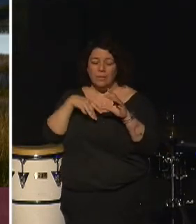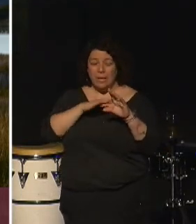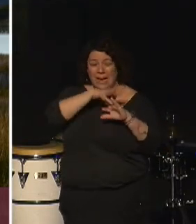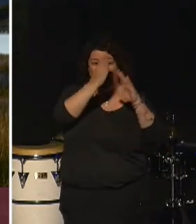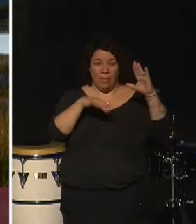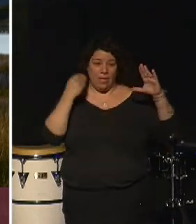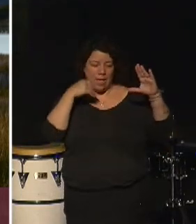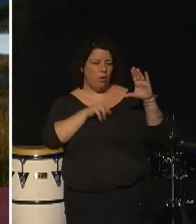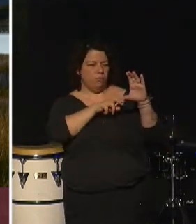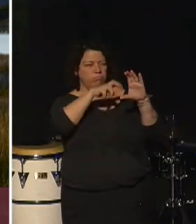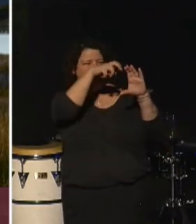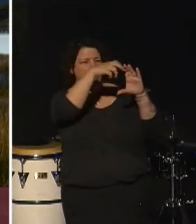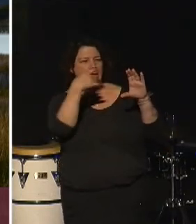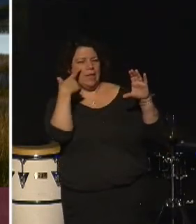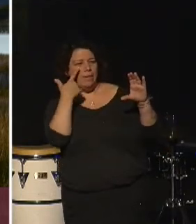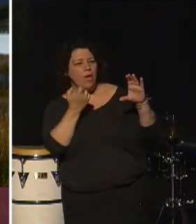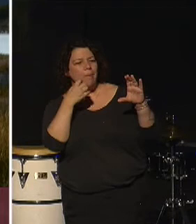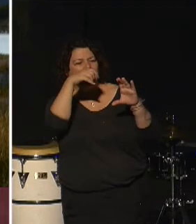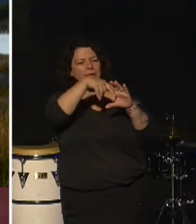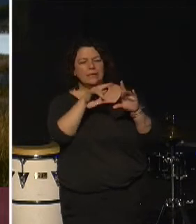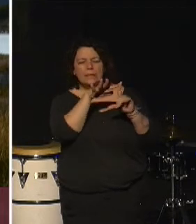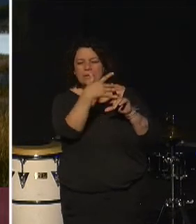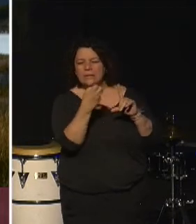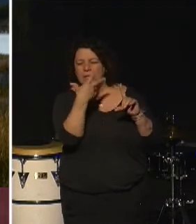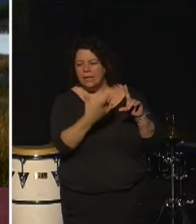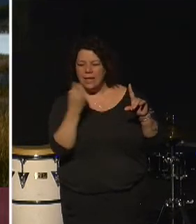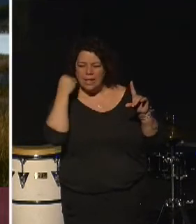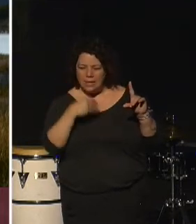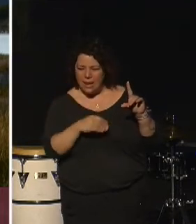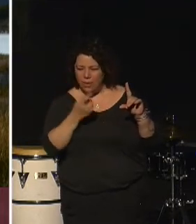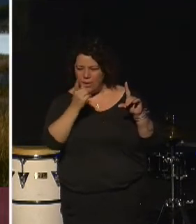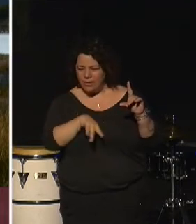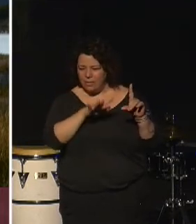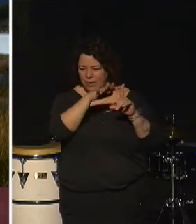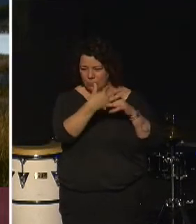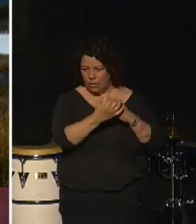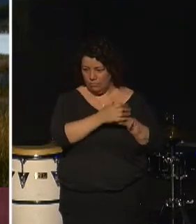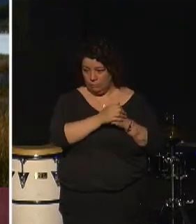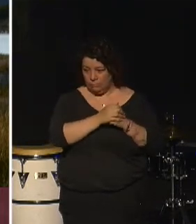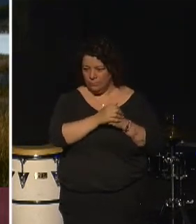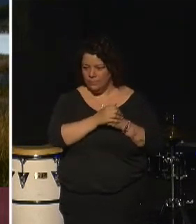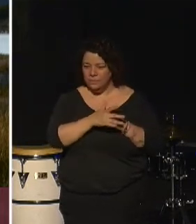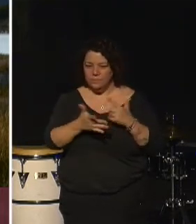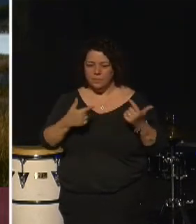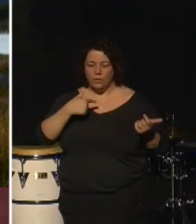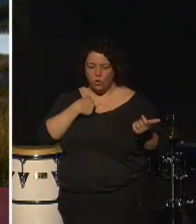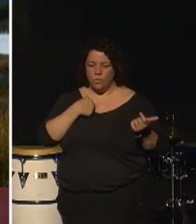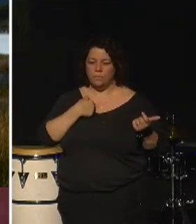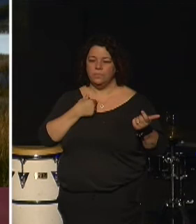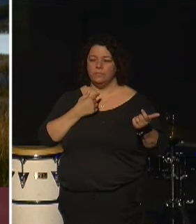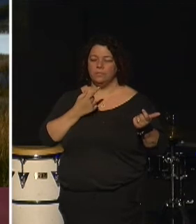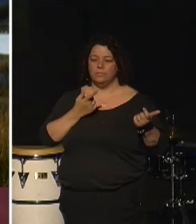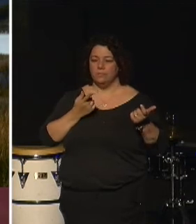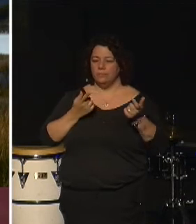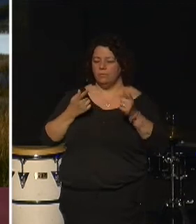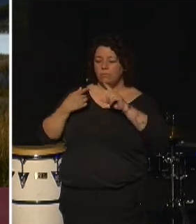y viendo cuál era el estado en ese momento del hielo y la situación que había. Yo había ido, uno de mis motivos